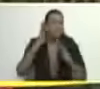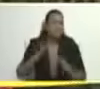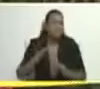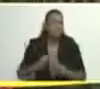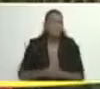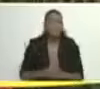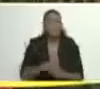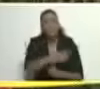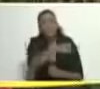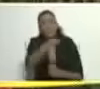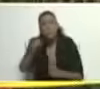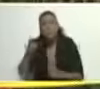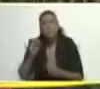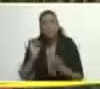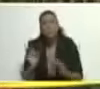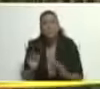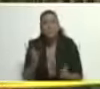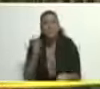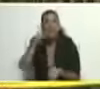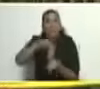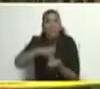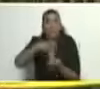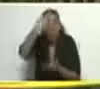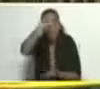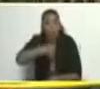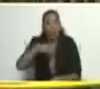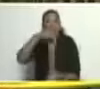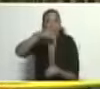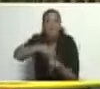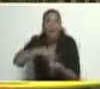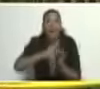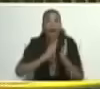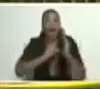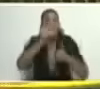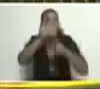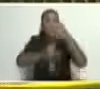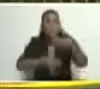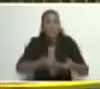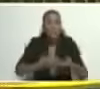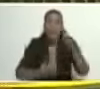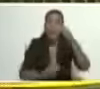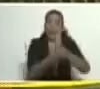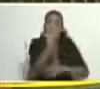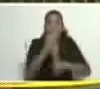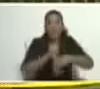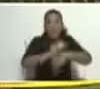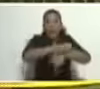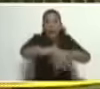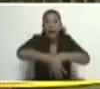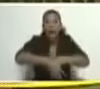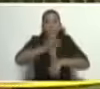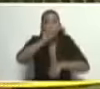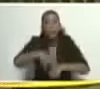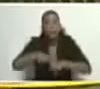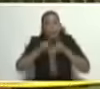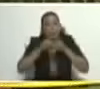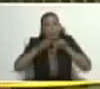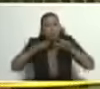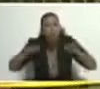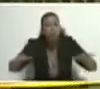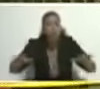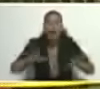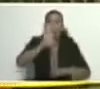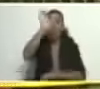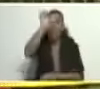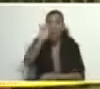y de poder asistir al progreso de la estructura del ALBA y de haberla extendido hacia